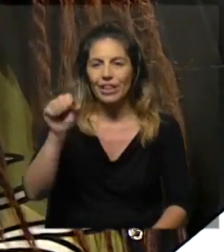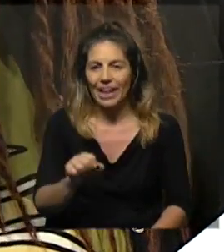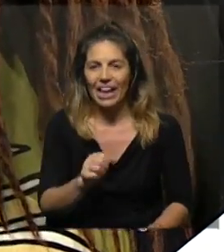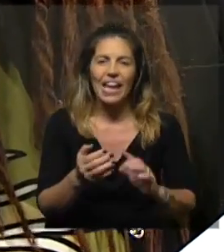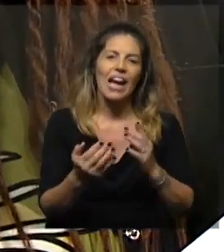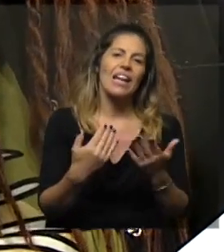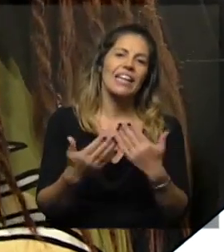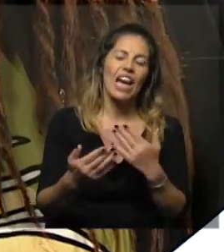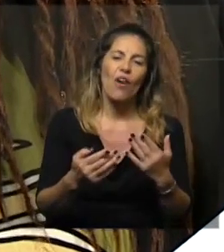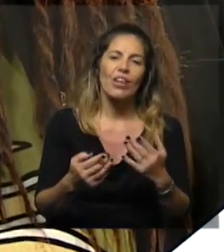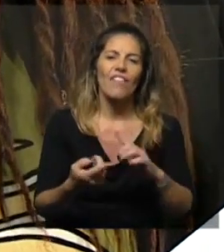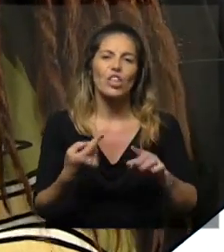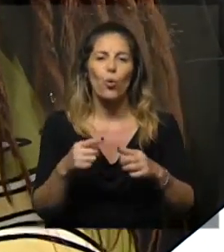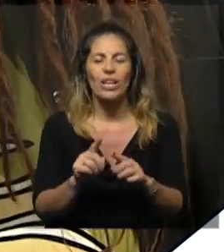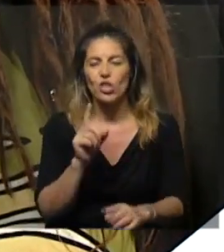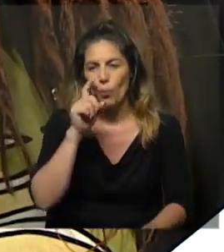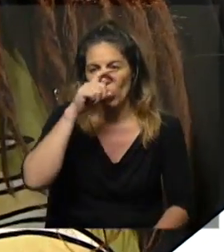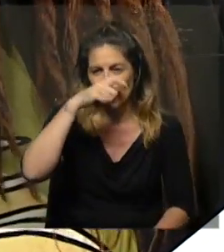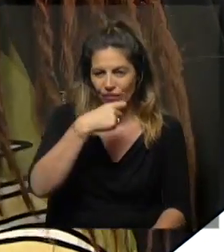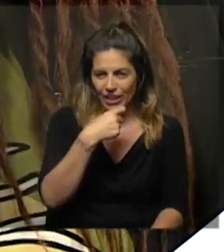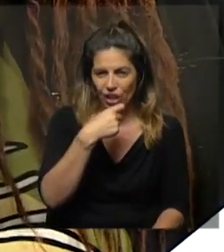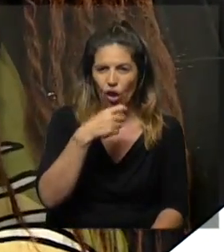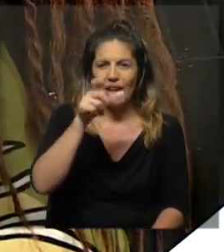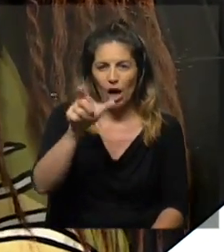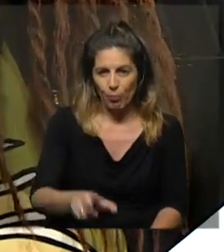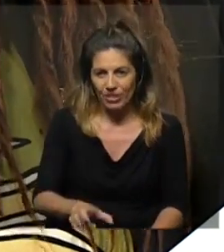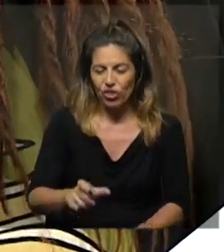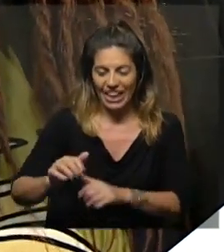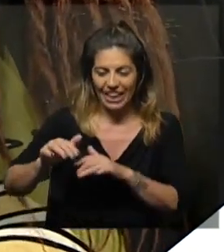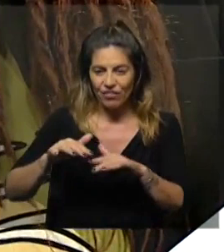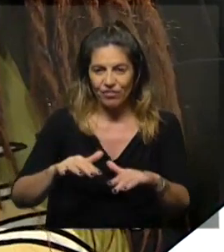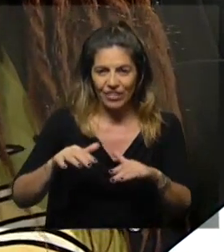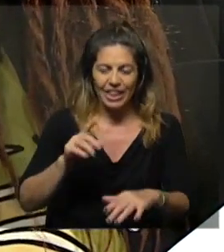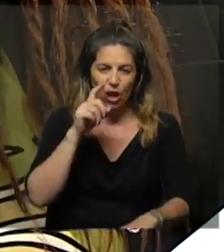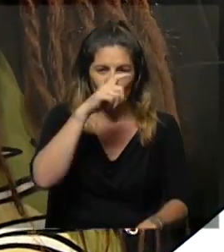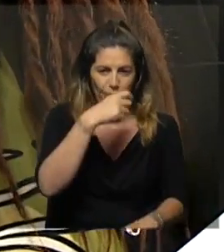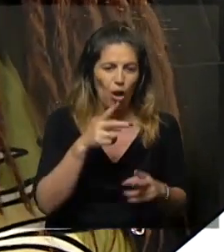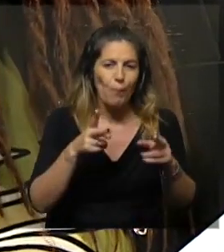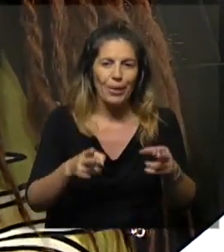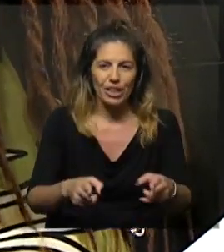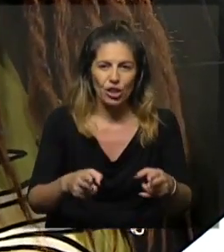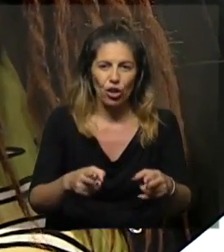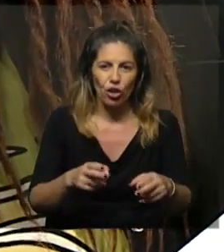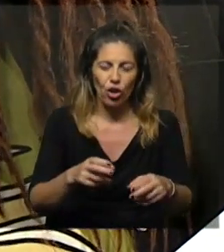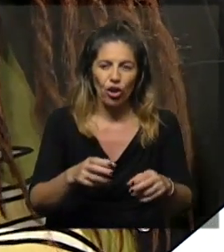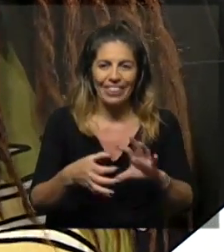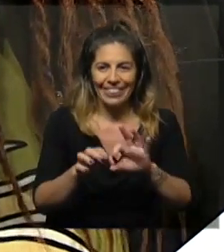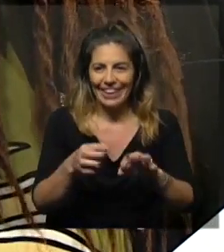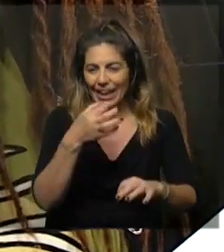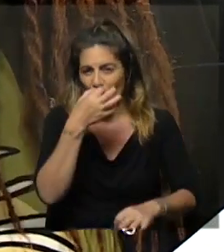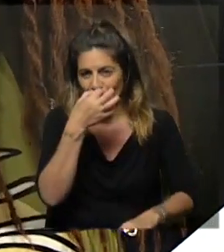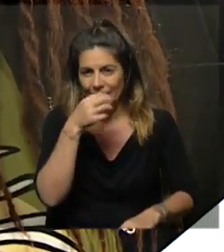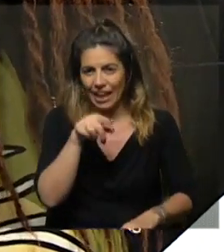entre Montevideo y la y sobre todo la población que llega a Montevideo durante período del periodo esclavista el periodo de la Colonia